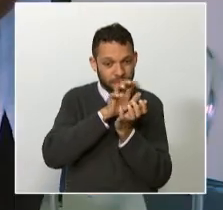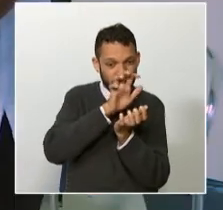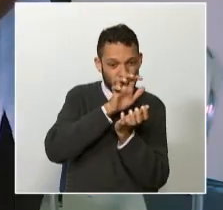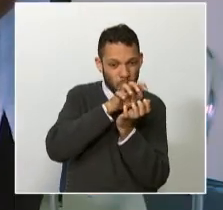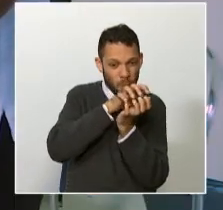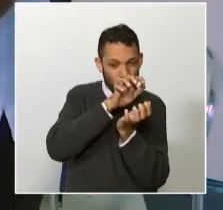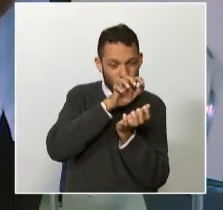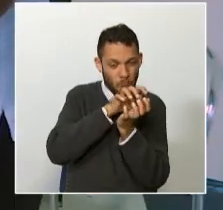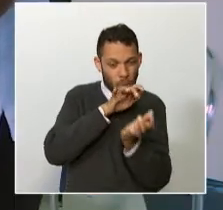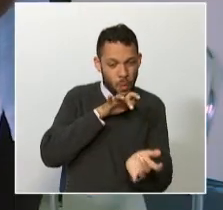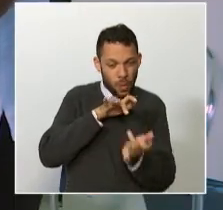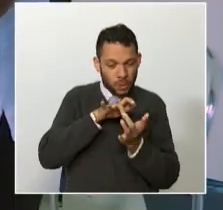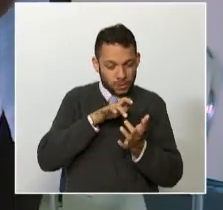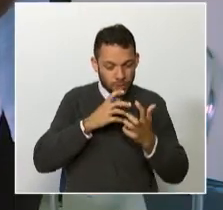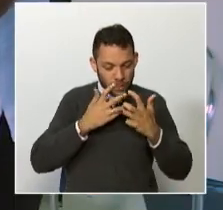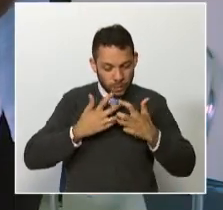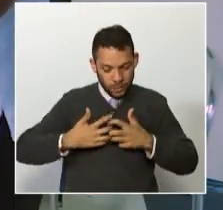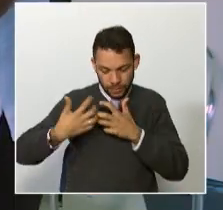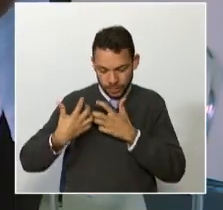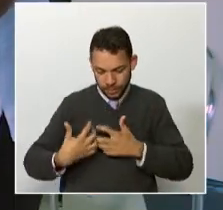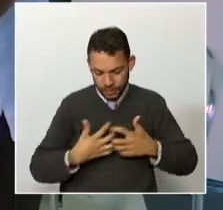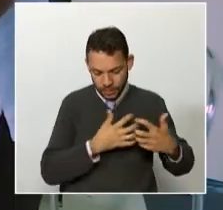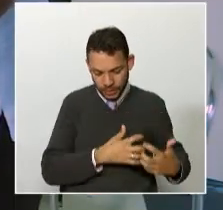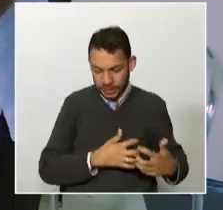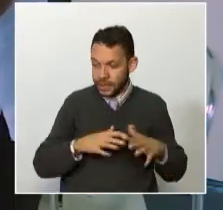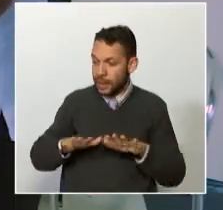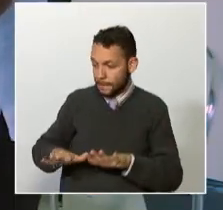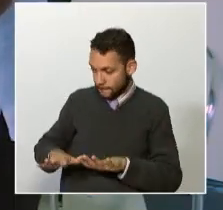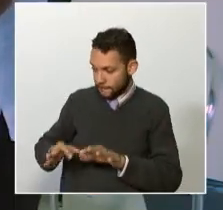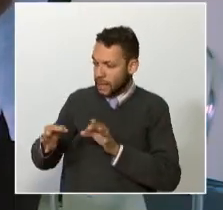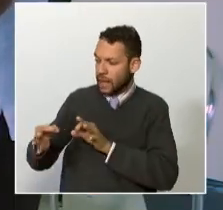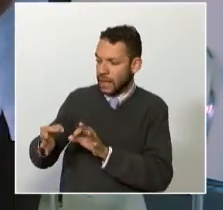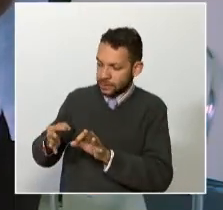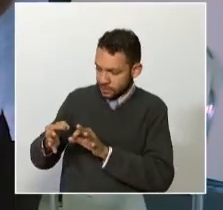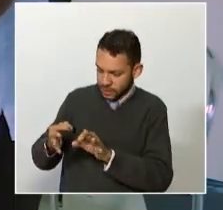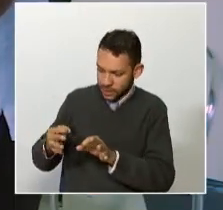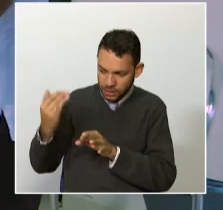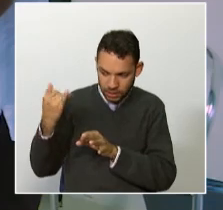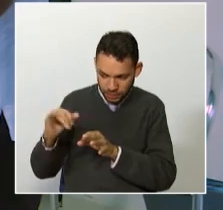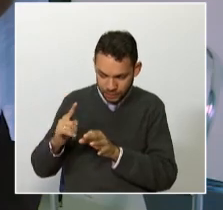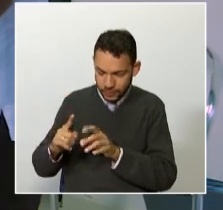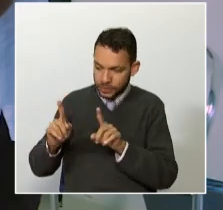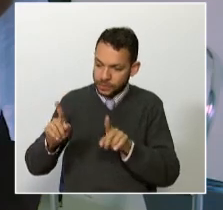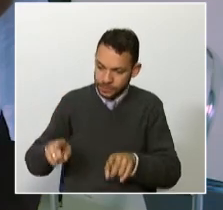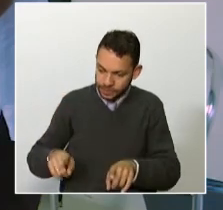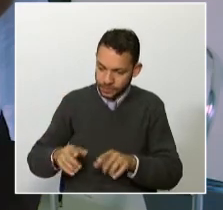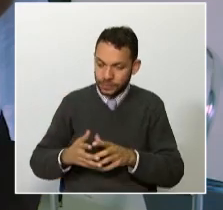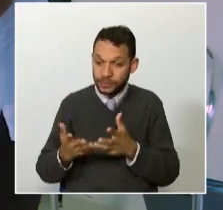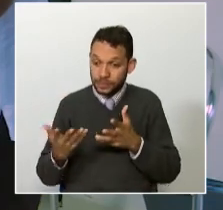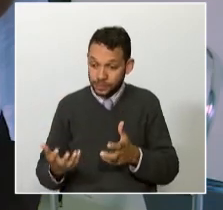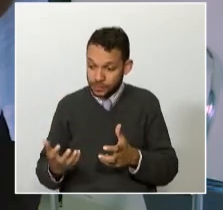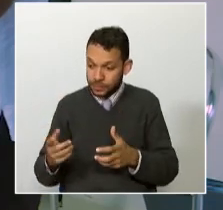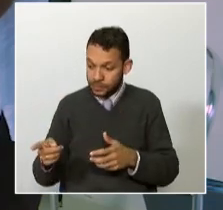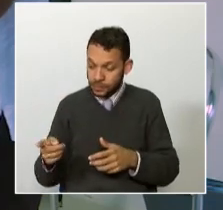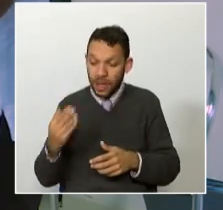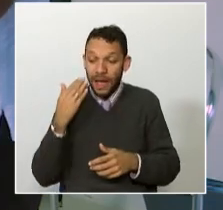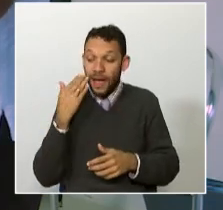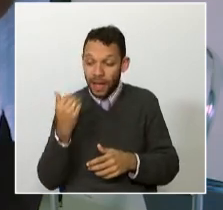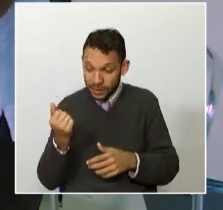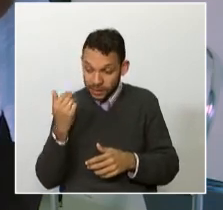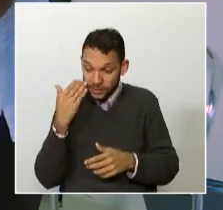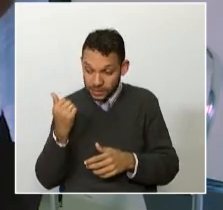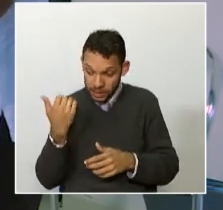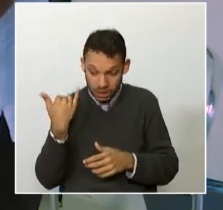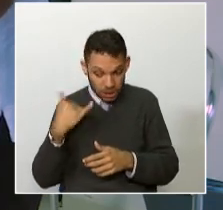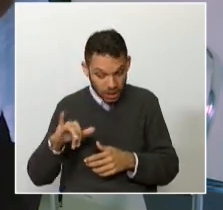órganos. Sí, pero como ya vamos a explicar como esa especialidad, yo sí quiero que doña Irma, como ya estuvo con el